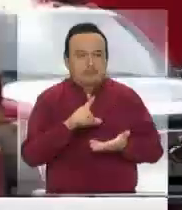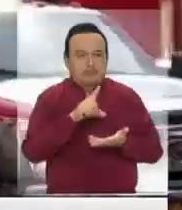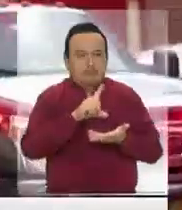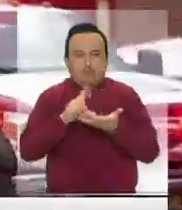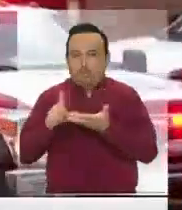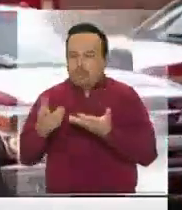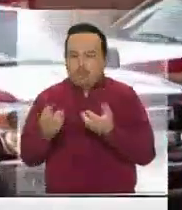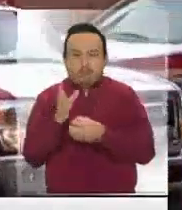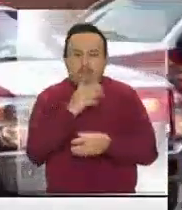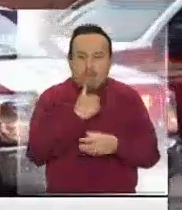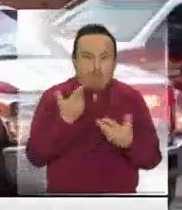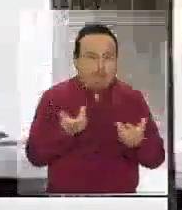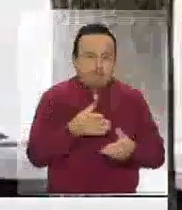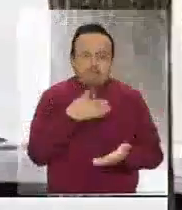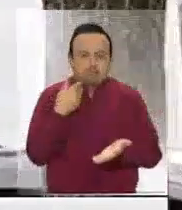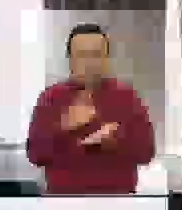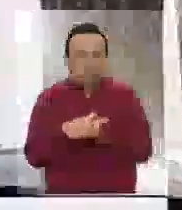víctimas.